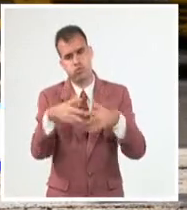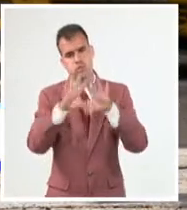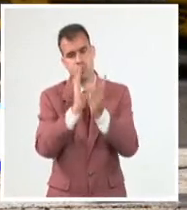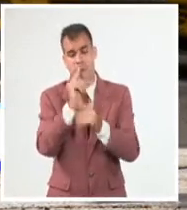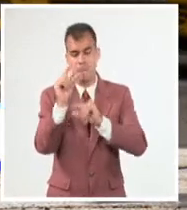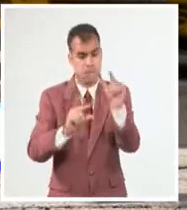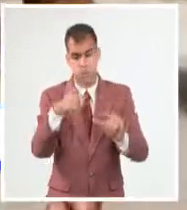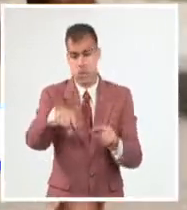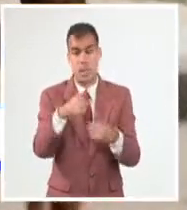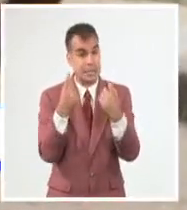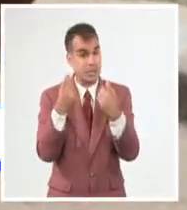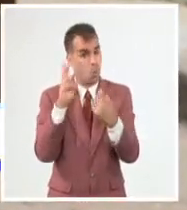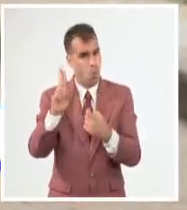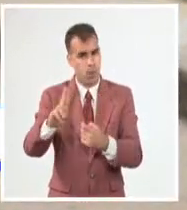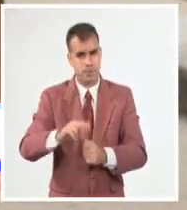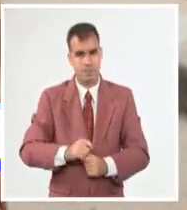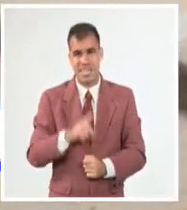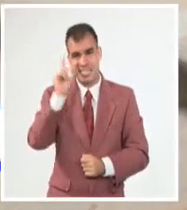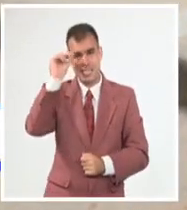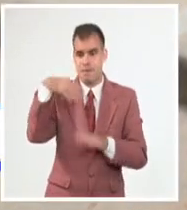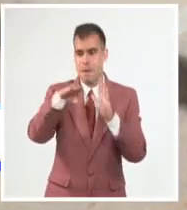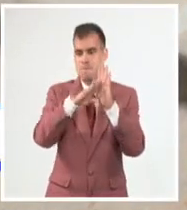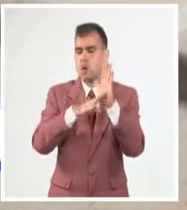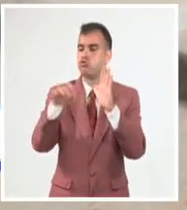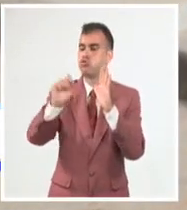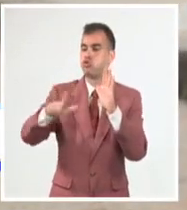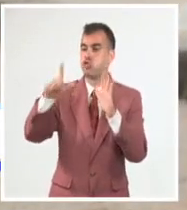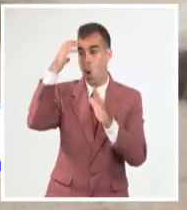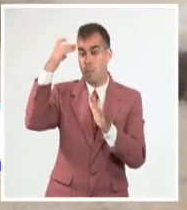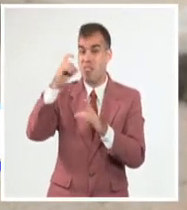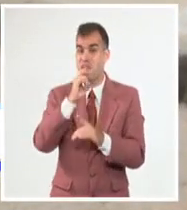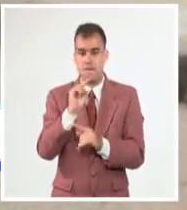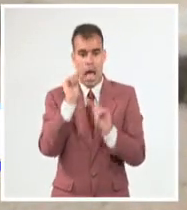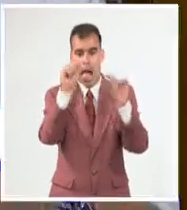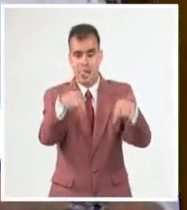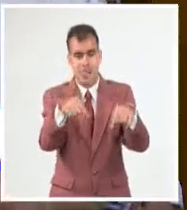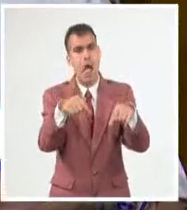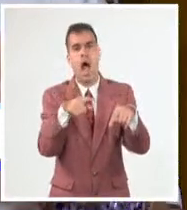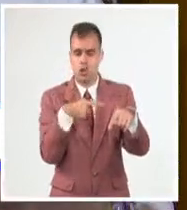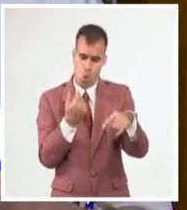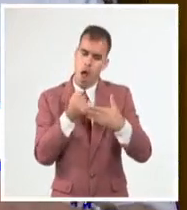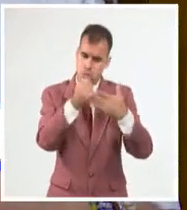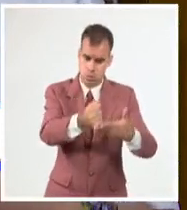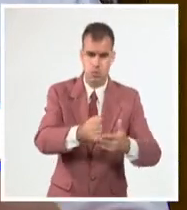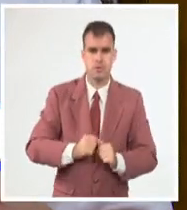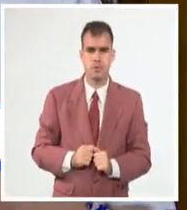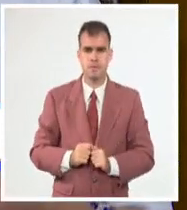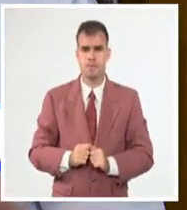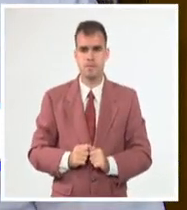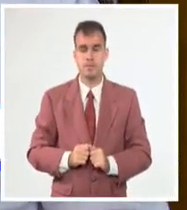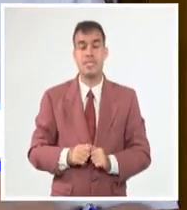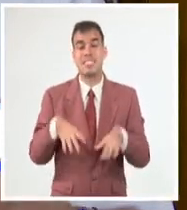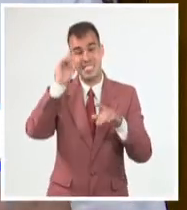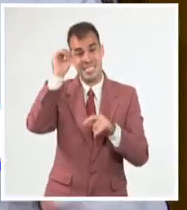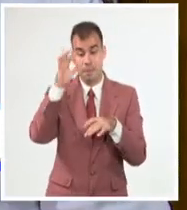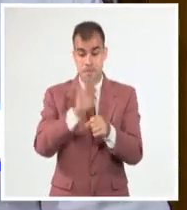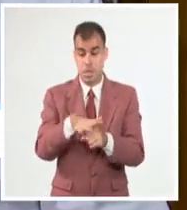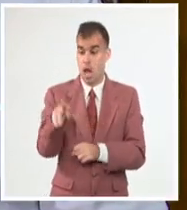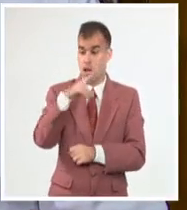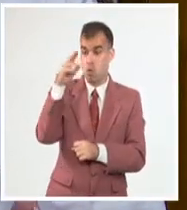los programas sociales del gobierno han fallado o no han podido llegar. La automarginalidad. Cómo a partir de ser una revolución